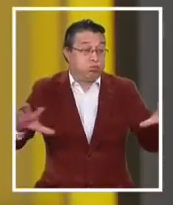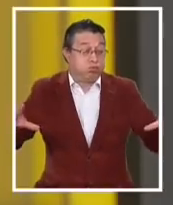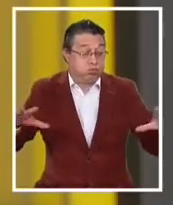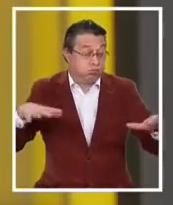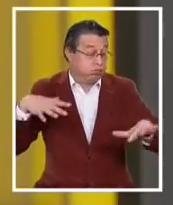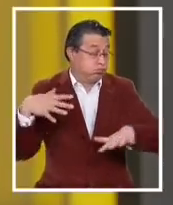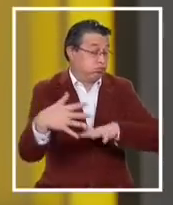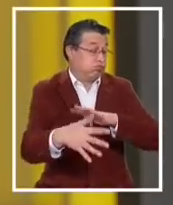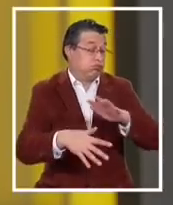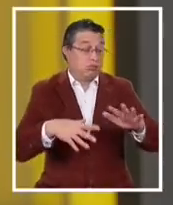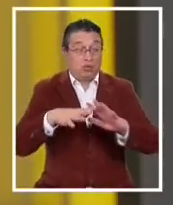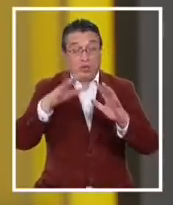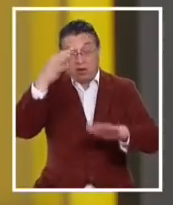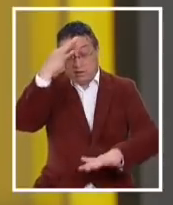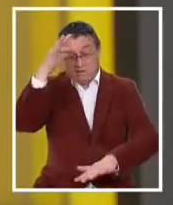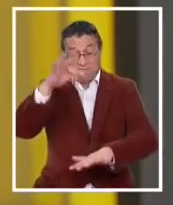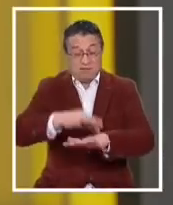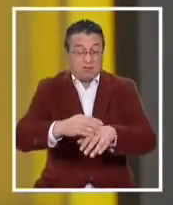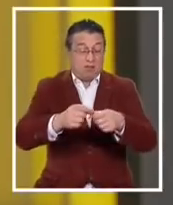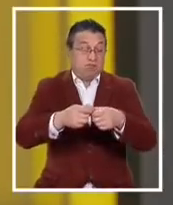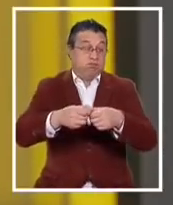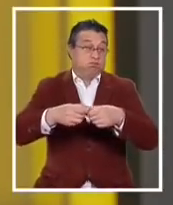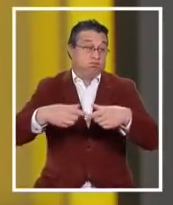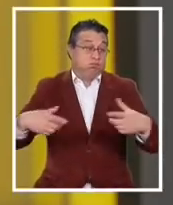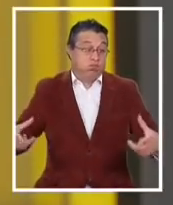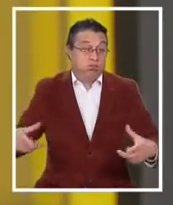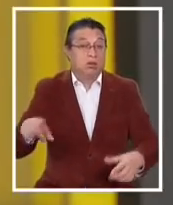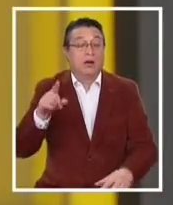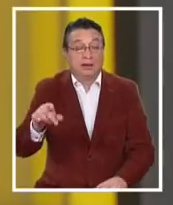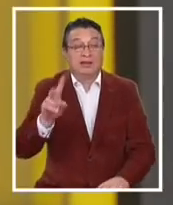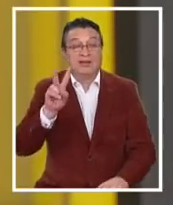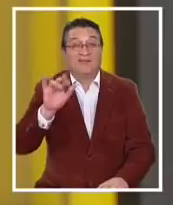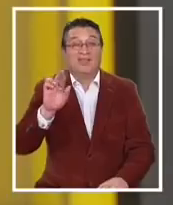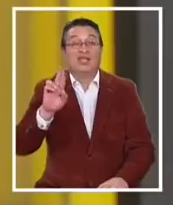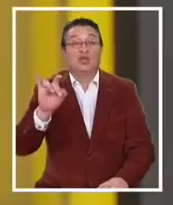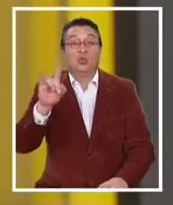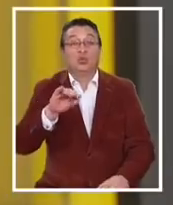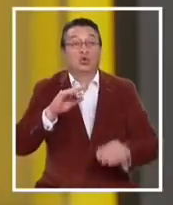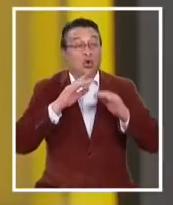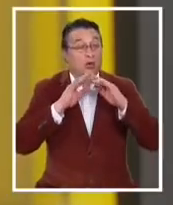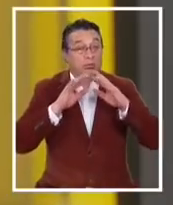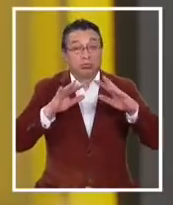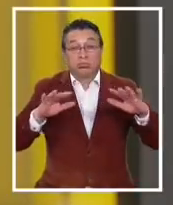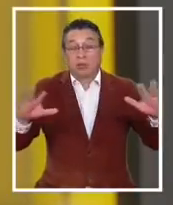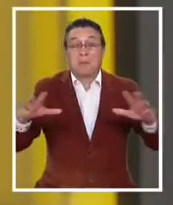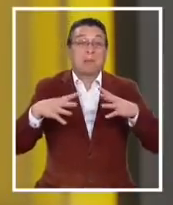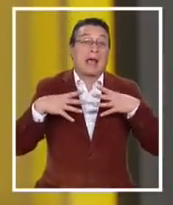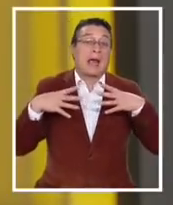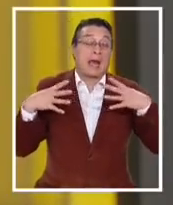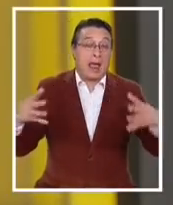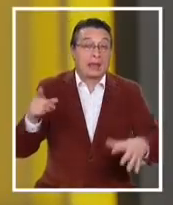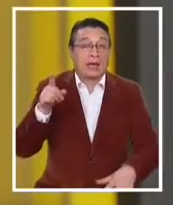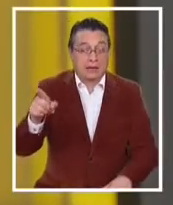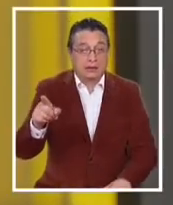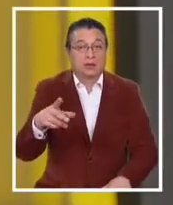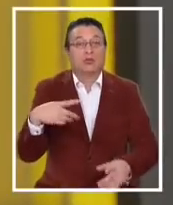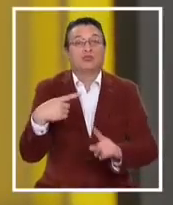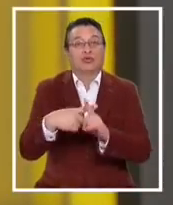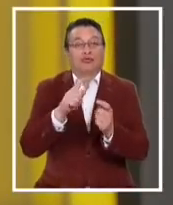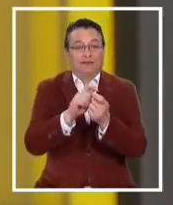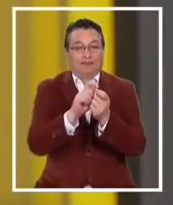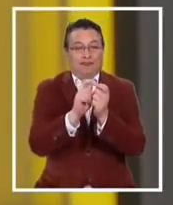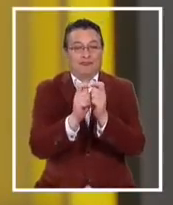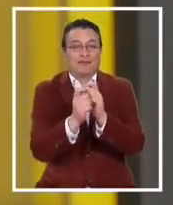una cantidad de pacientes enfermos gigantesca y la cantidad de virus que circula ambientalmente es muy grande y eso favorece las